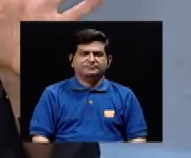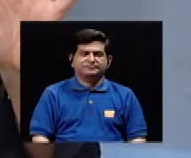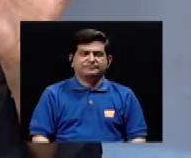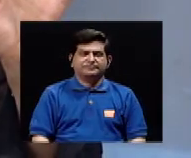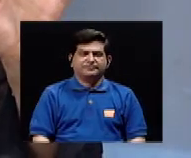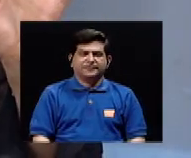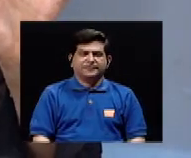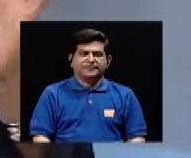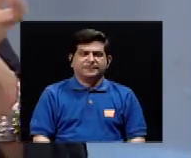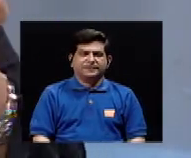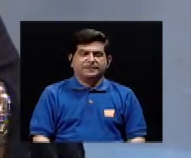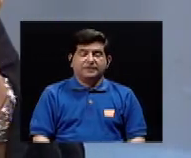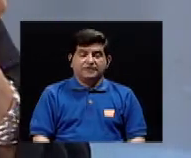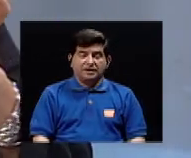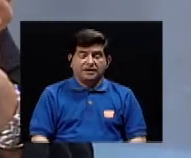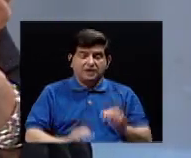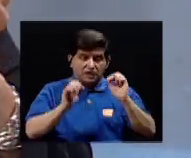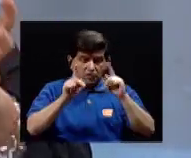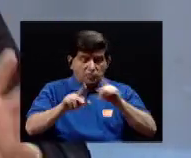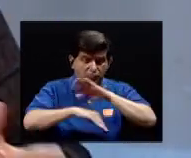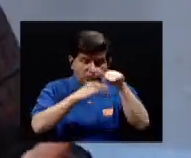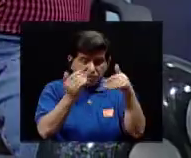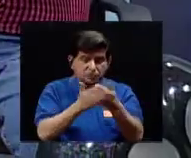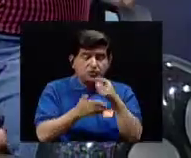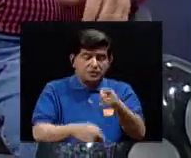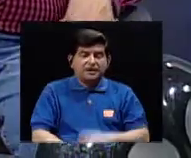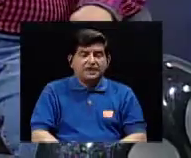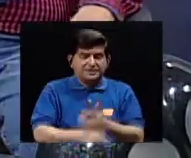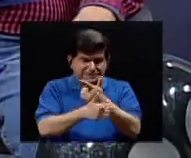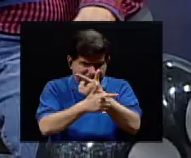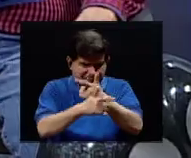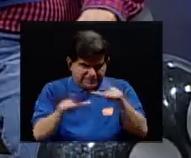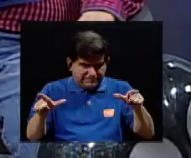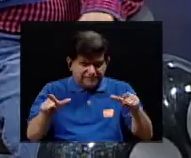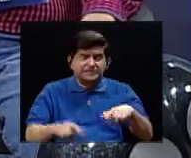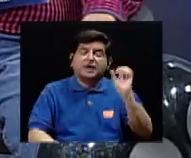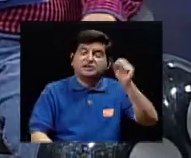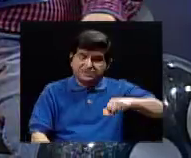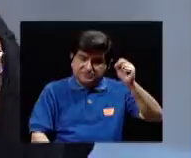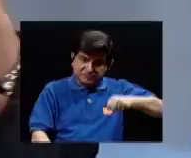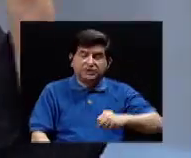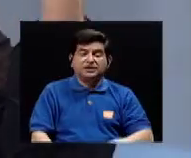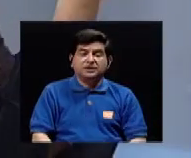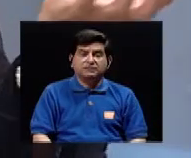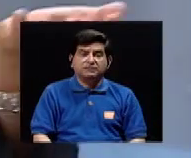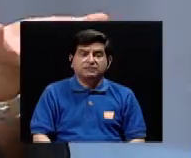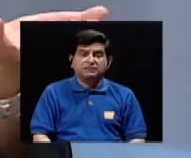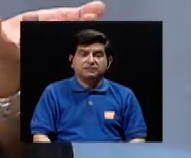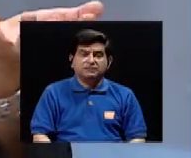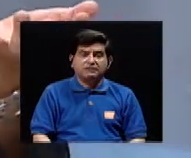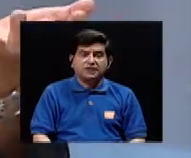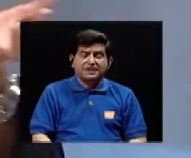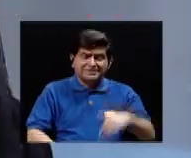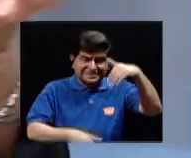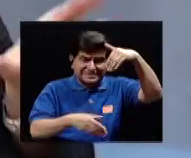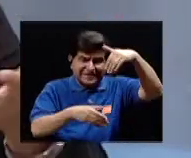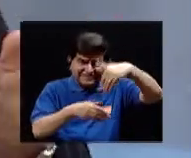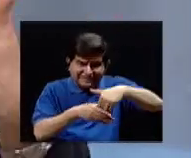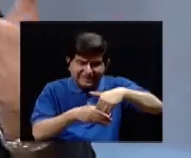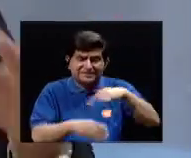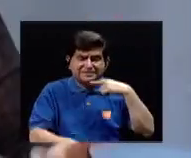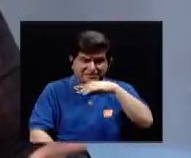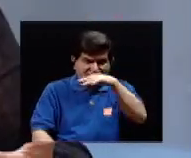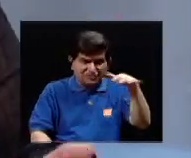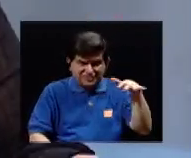Entonces, que permite precisamente toda esa espontaneidad. Lo teníamos, sí, porque enmarca, ¿verdad? Y